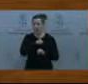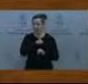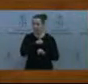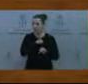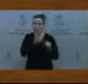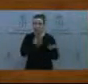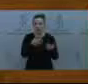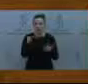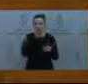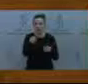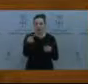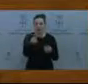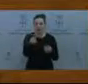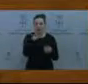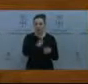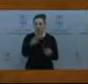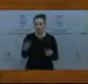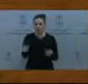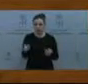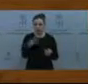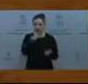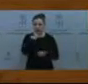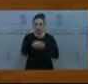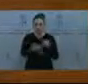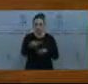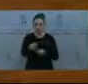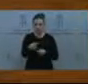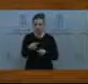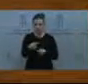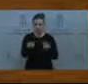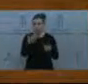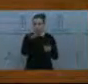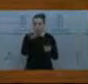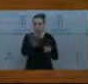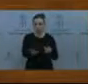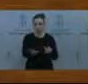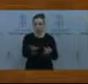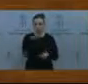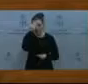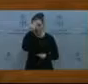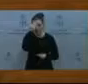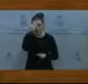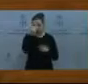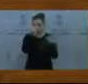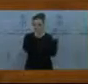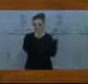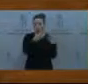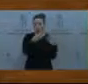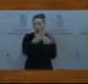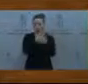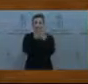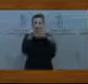las familias. Sinceramente, nos parece que 816 niños asturianos,